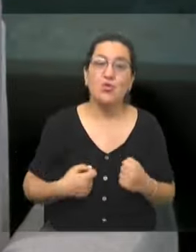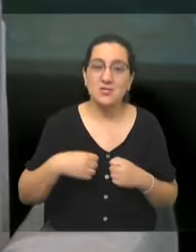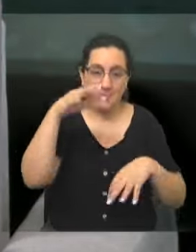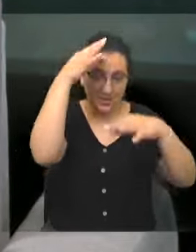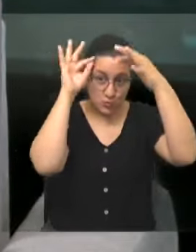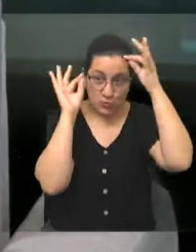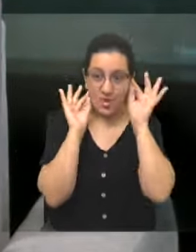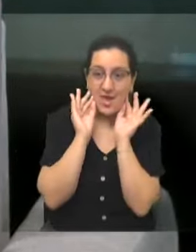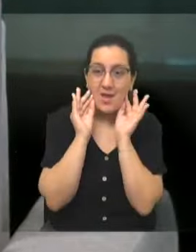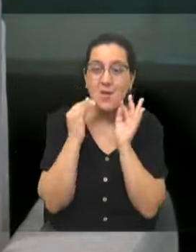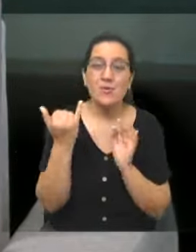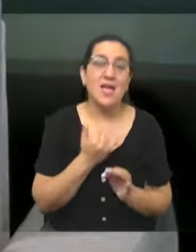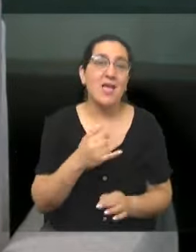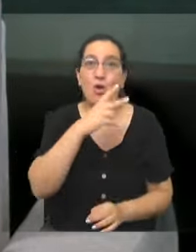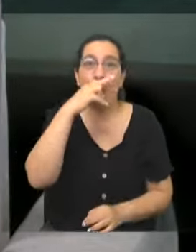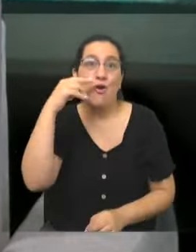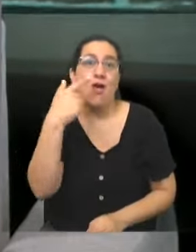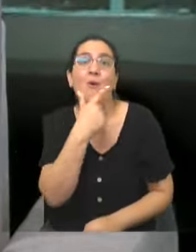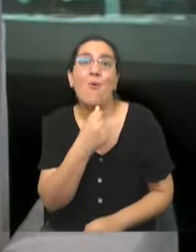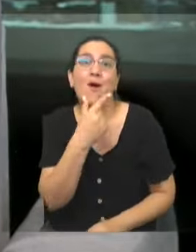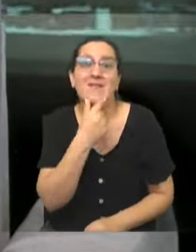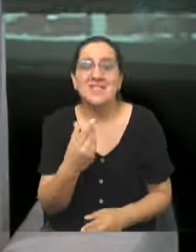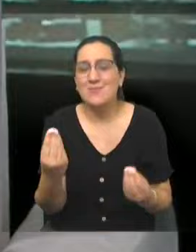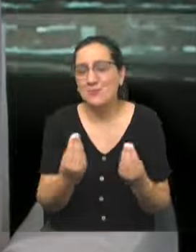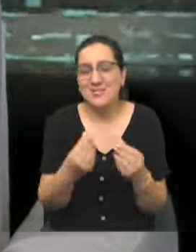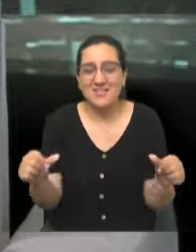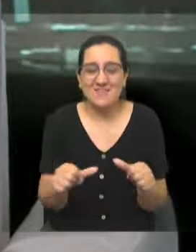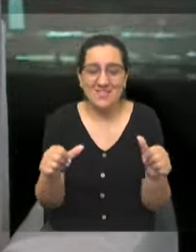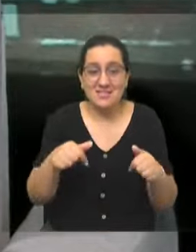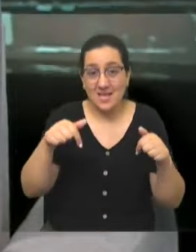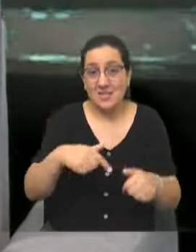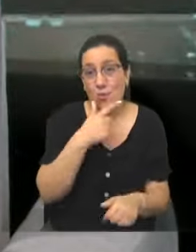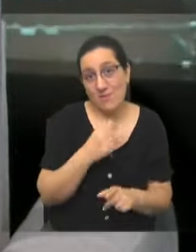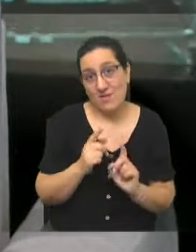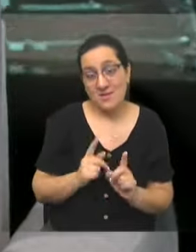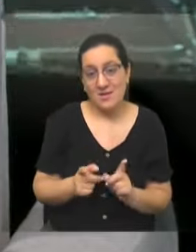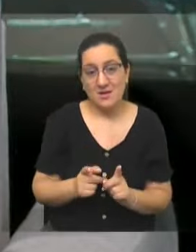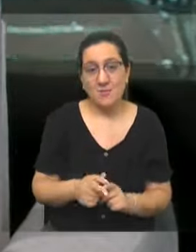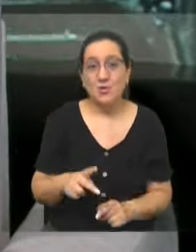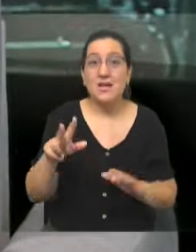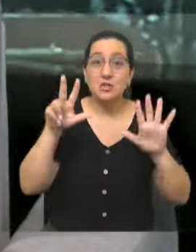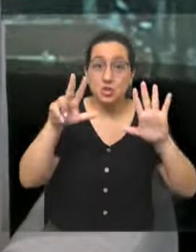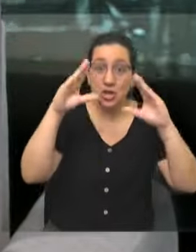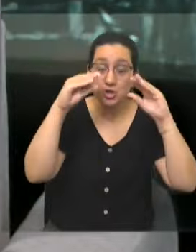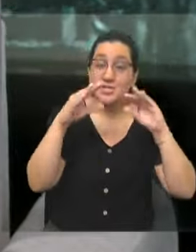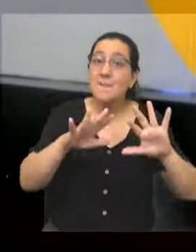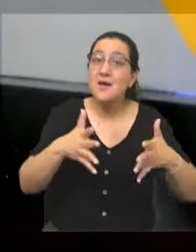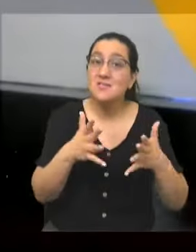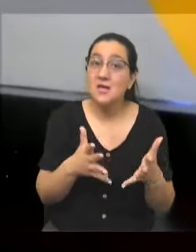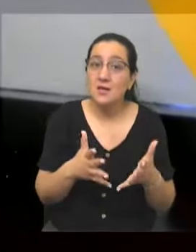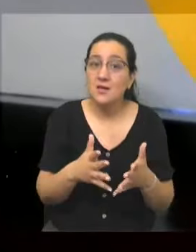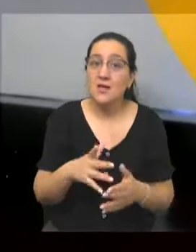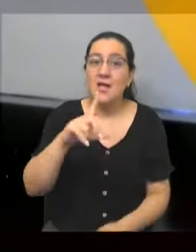claro, ¿viste? Porque hay olor a jueves. Exacto. Se viene el MAM, siempre pasa de todo en el MAM. Y este jueves no va a ser la excepción, no. Porque a las 20 horas, ¿qué pasa, Fito?